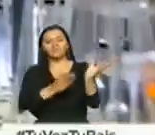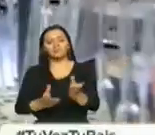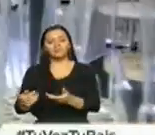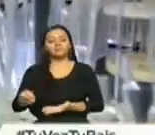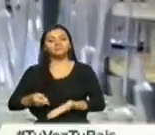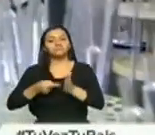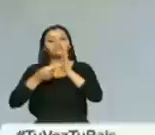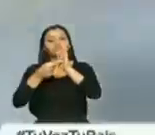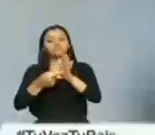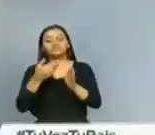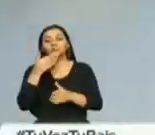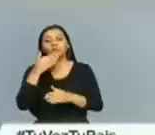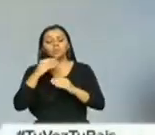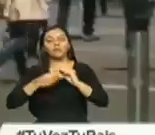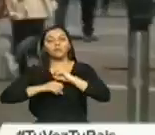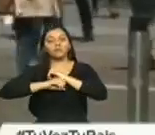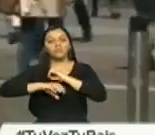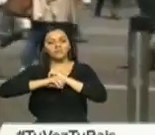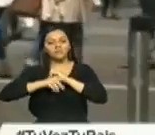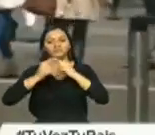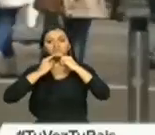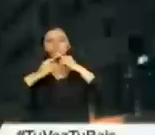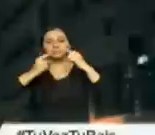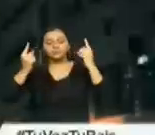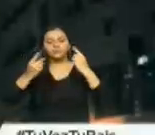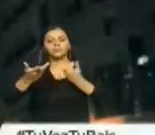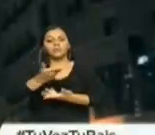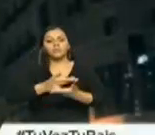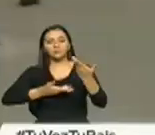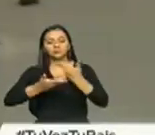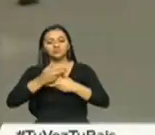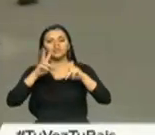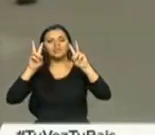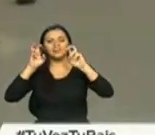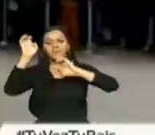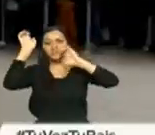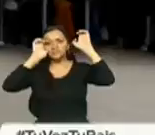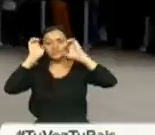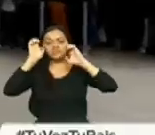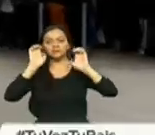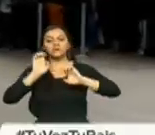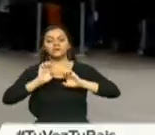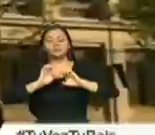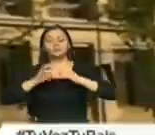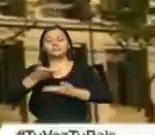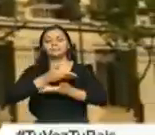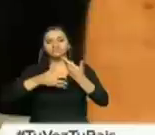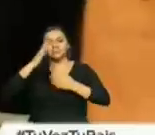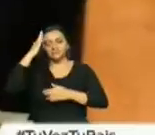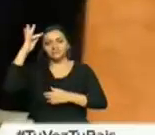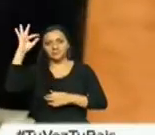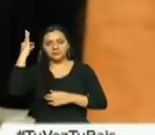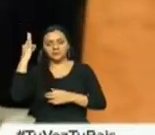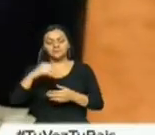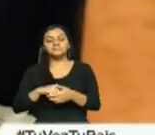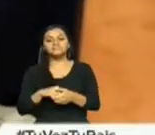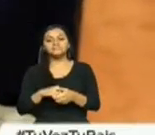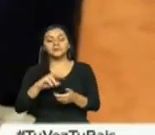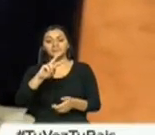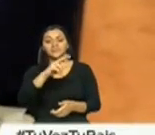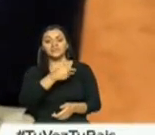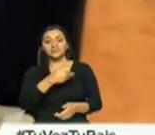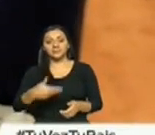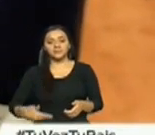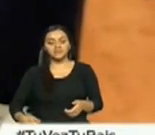presentación sobre promoción de inversiones, comercio y sectores estratégicos en el movimiento empresarial francés. Además, el